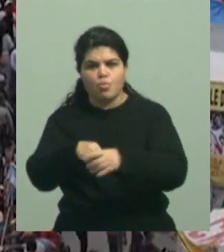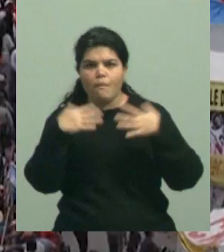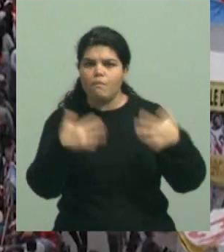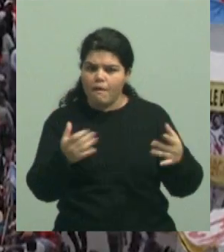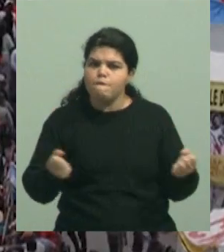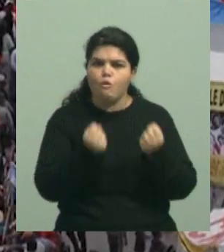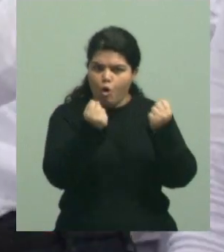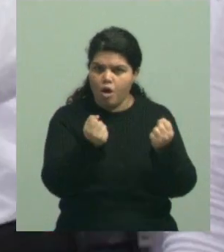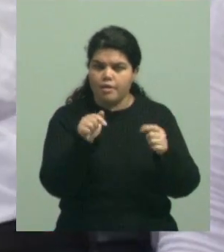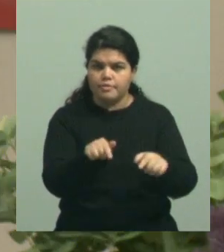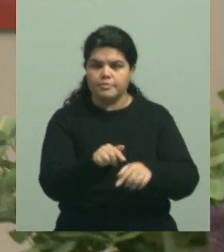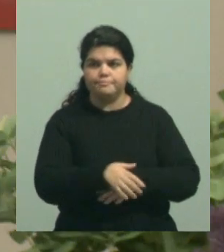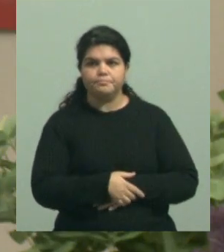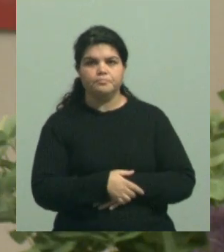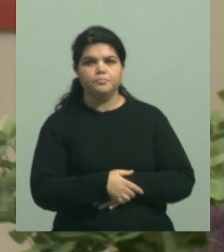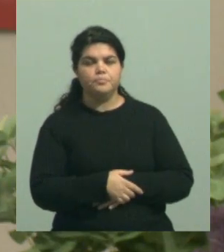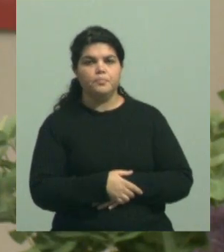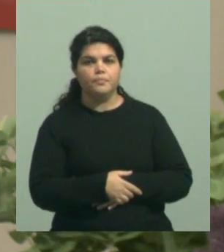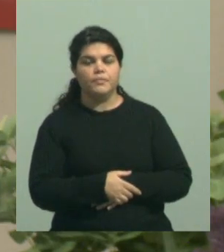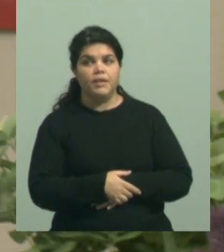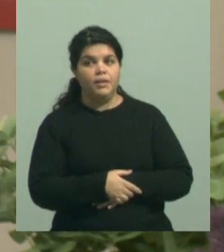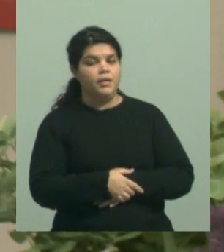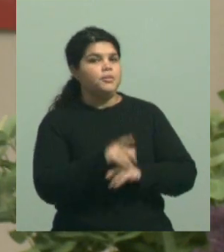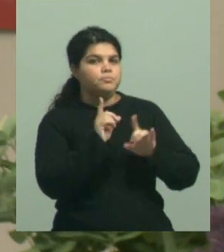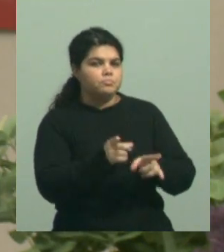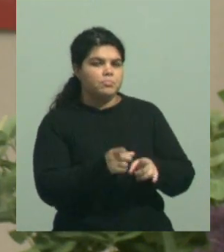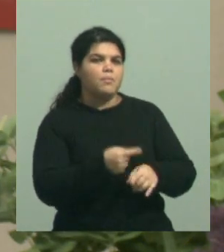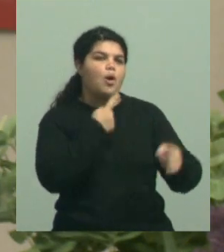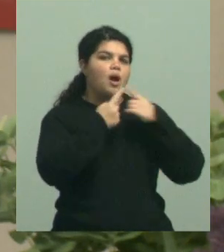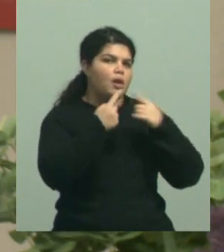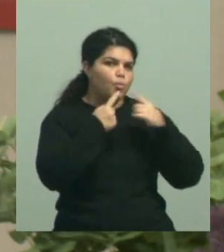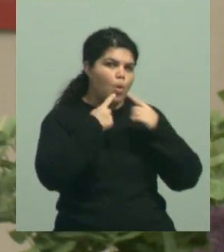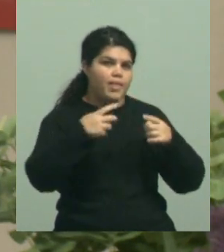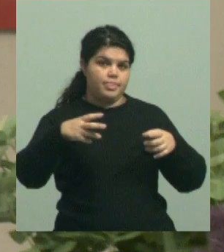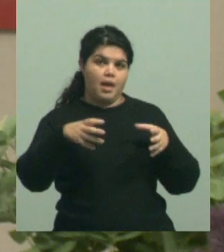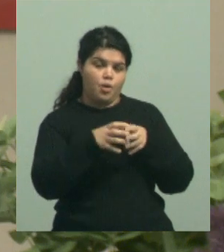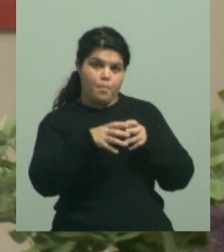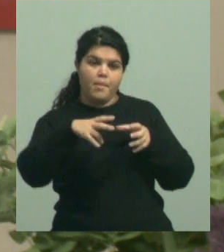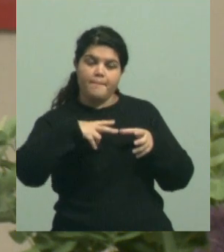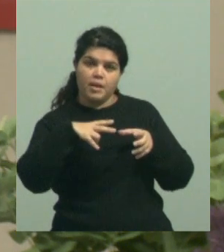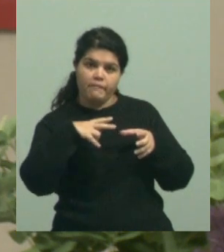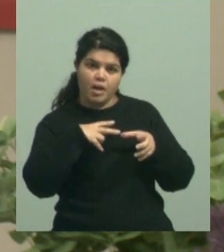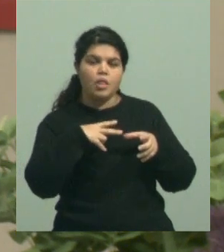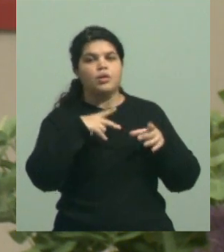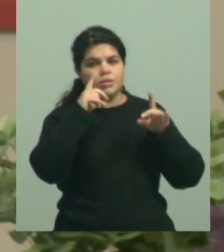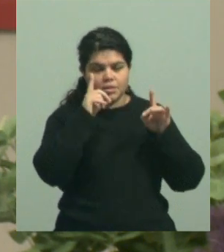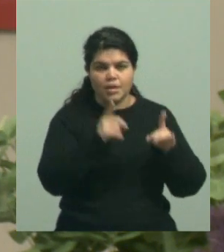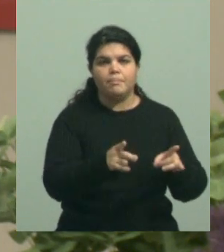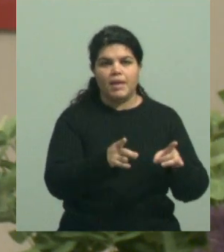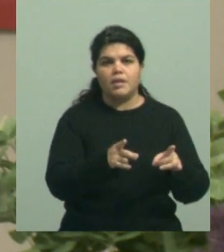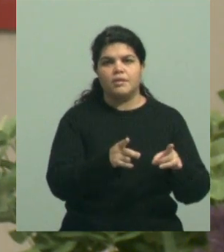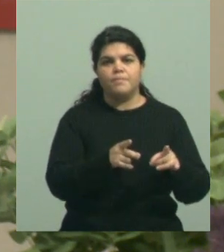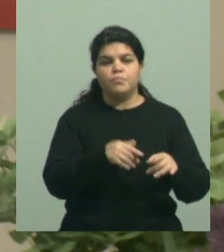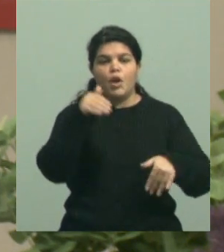un porcentaje alto en cuanto a lo que son las encuestas y a la inclinación del voto por, digamos, esta